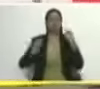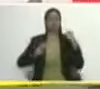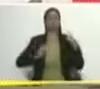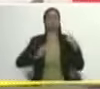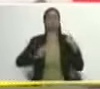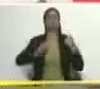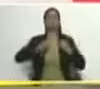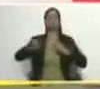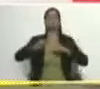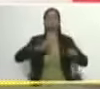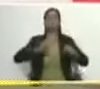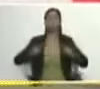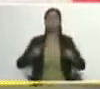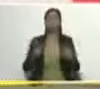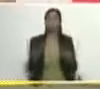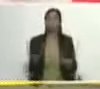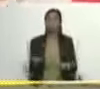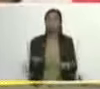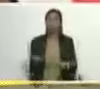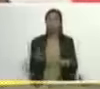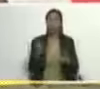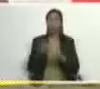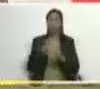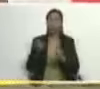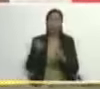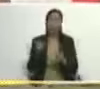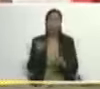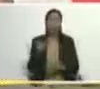colonialismo, porque al final es el viejo monstruo,